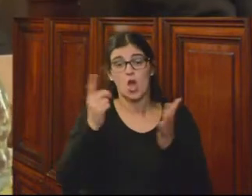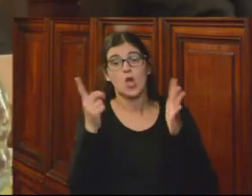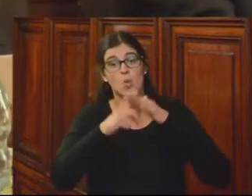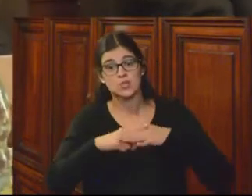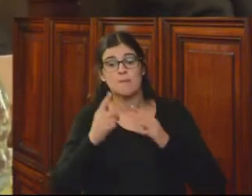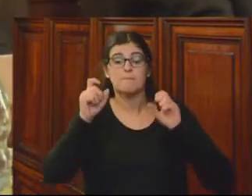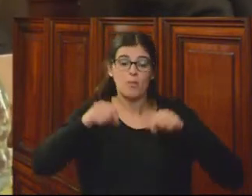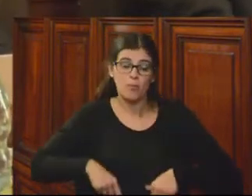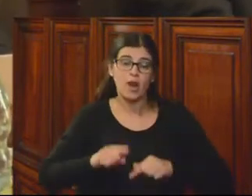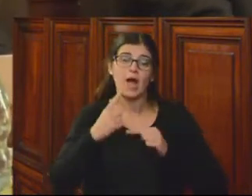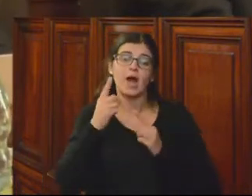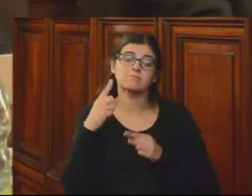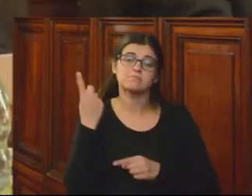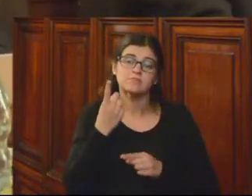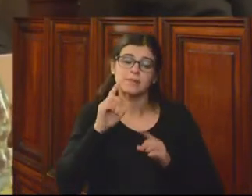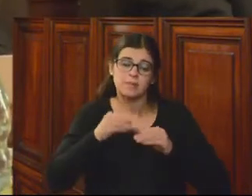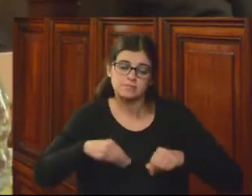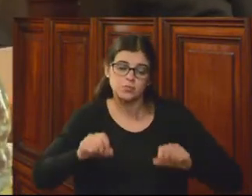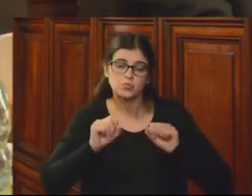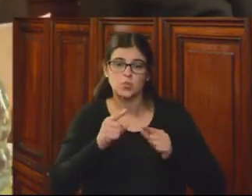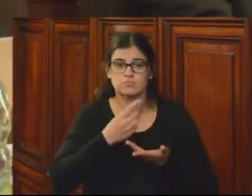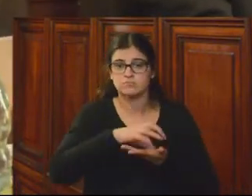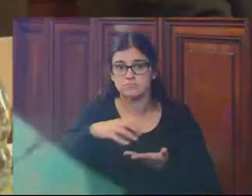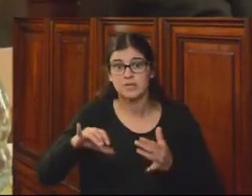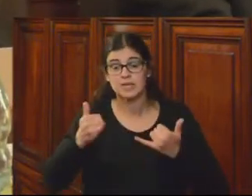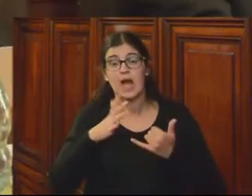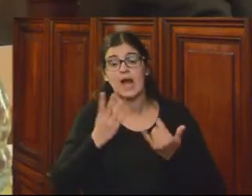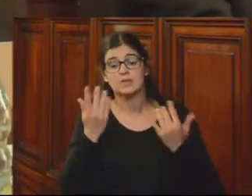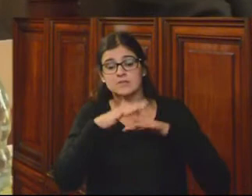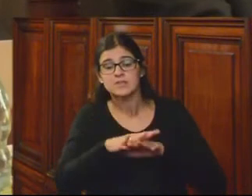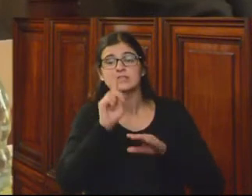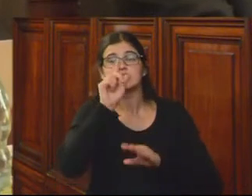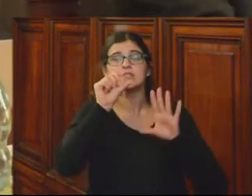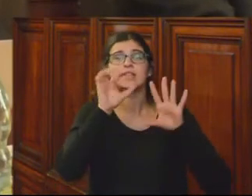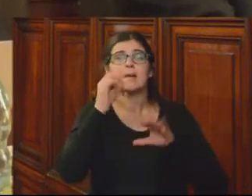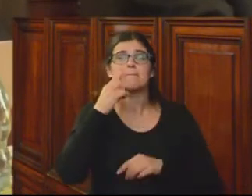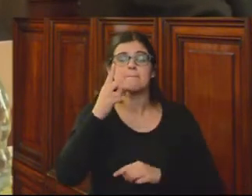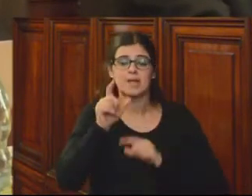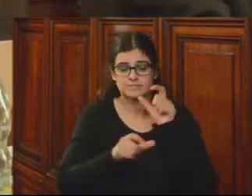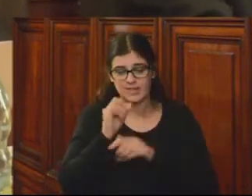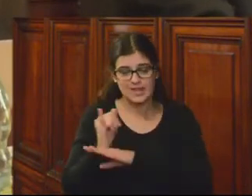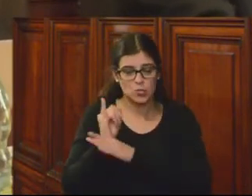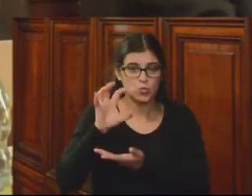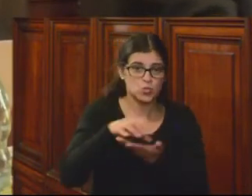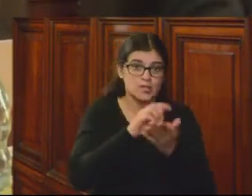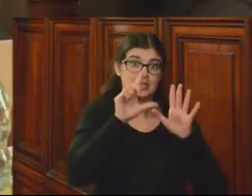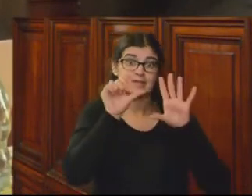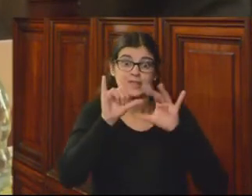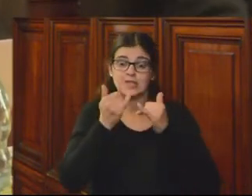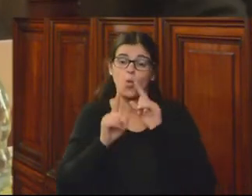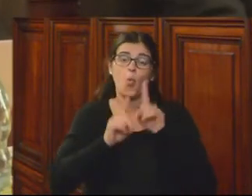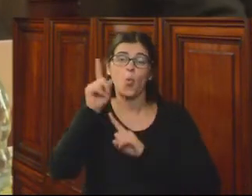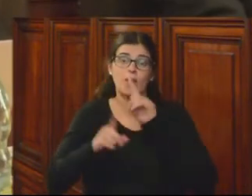popular, democrática, autónoma y territorialmente distribuida. Está integrada por 161 instituciones, de las cuales 76 son